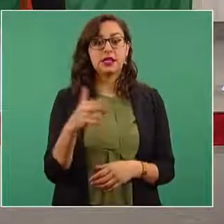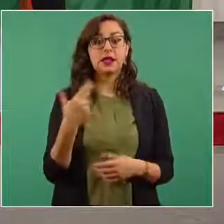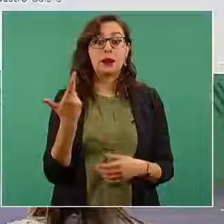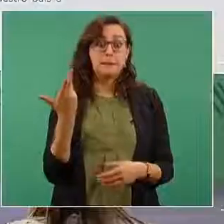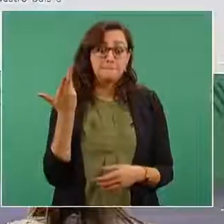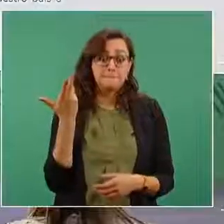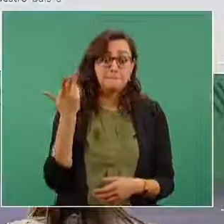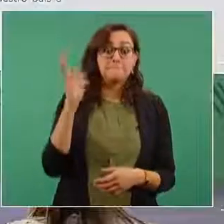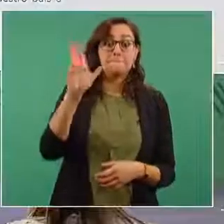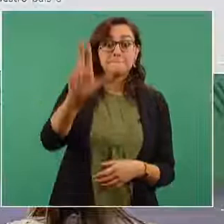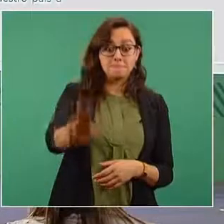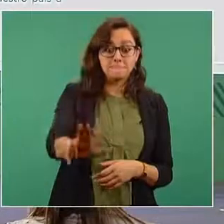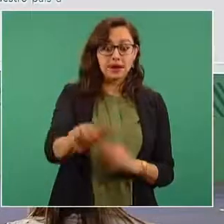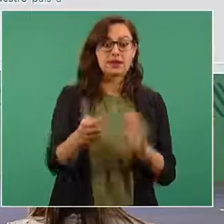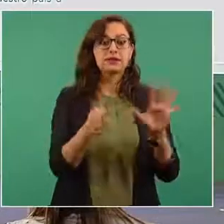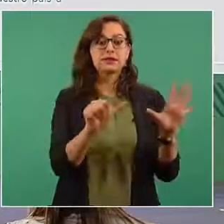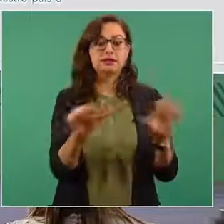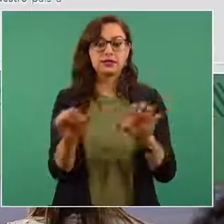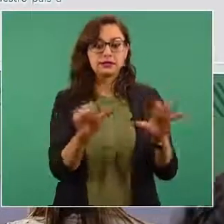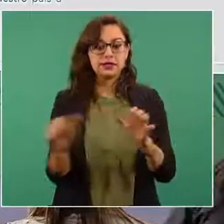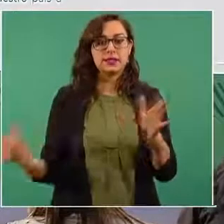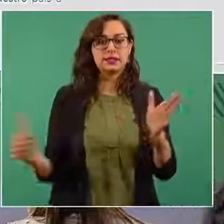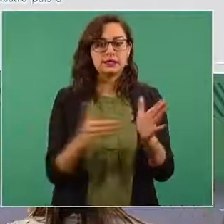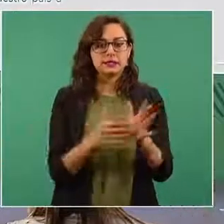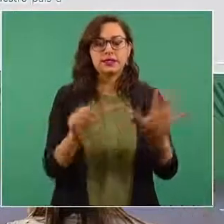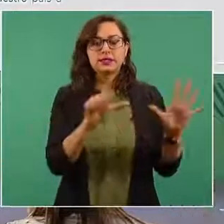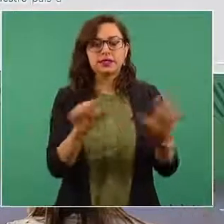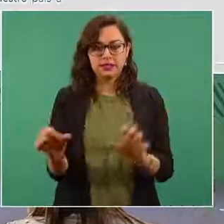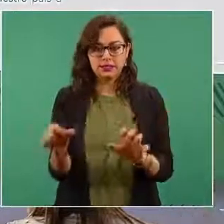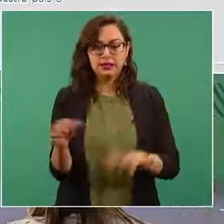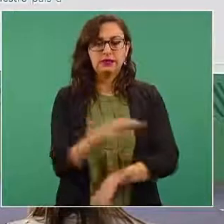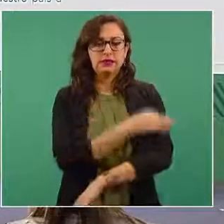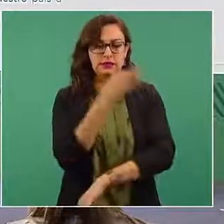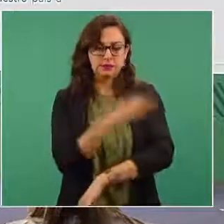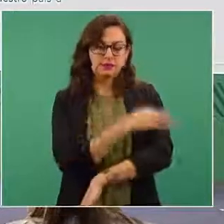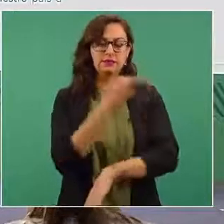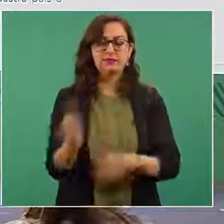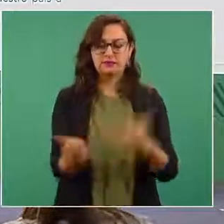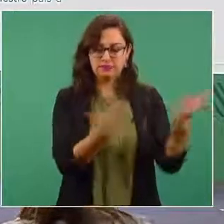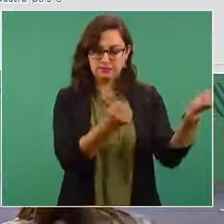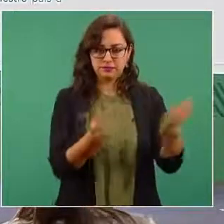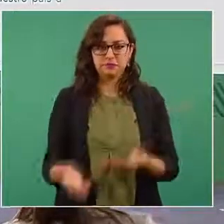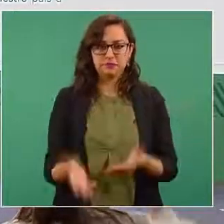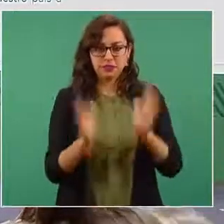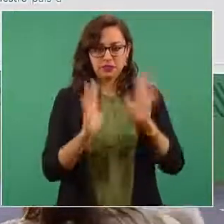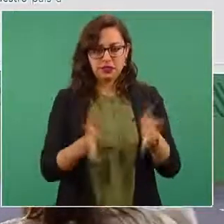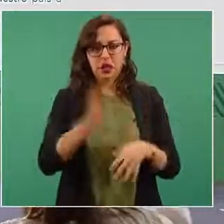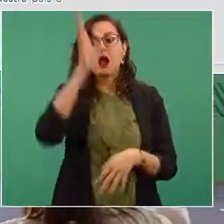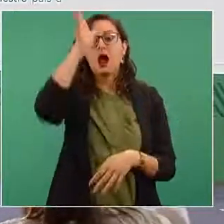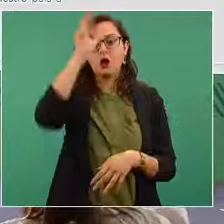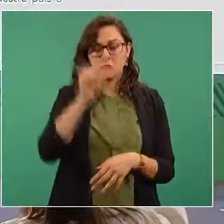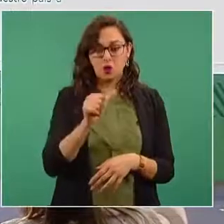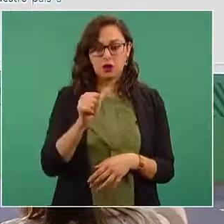martes llegan 600,600 dosis. Eso es lo que está convenido. Como dijimos,